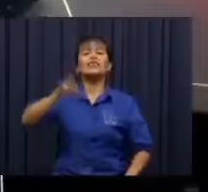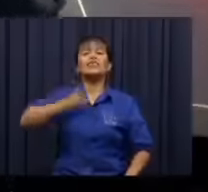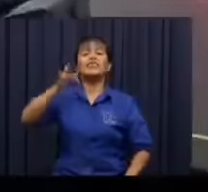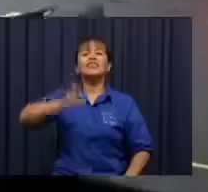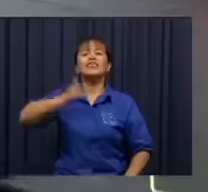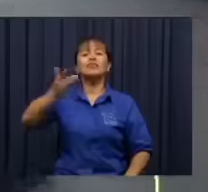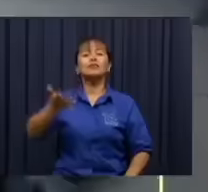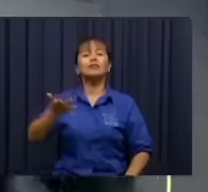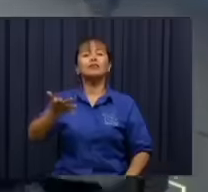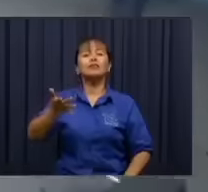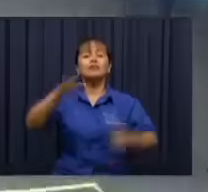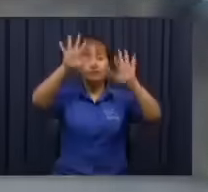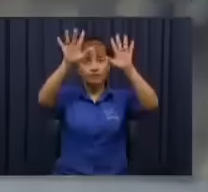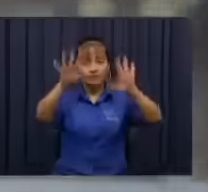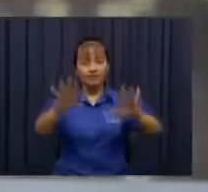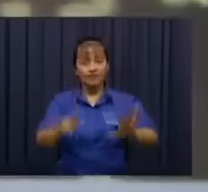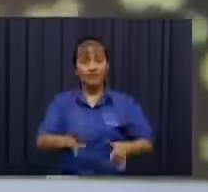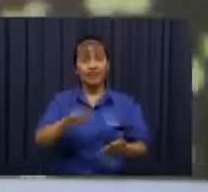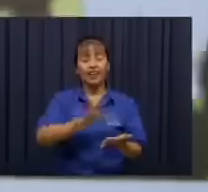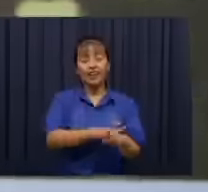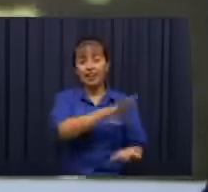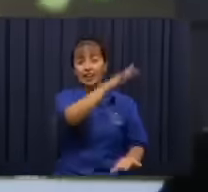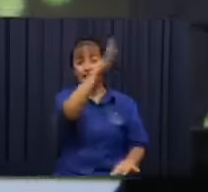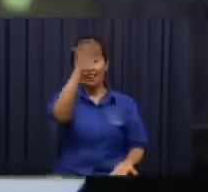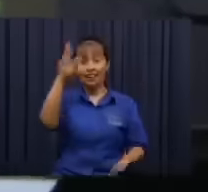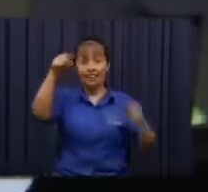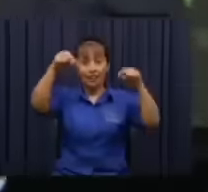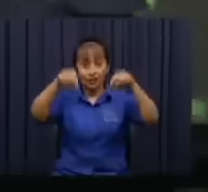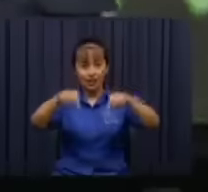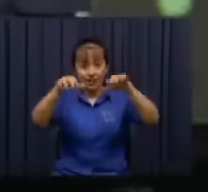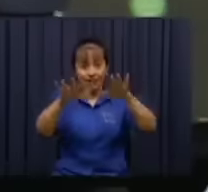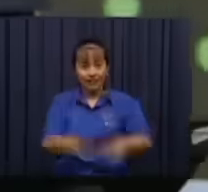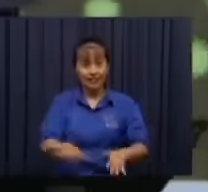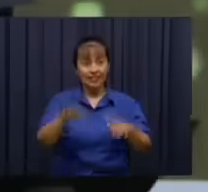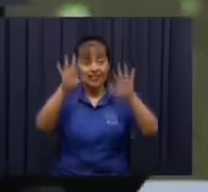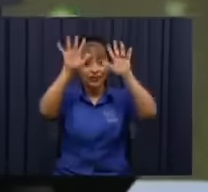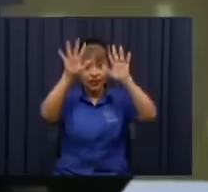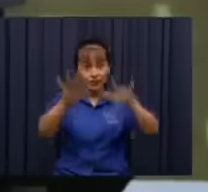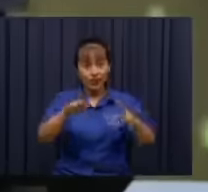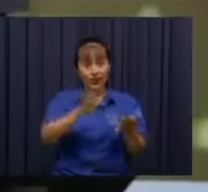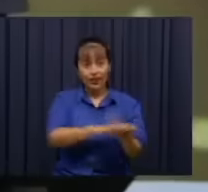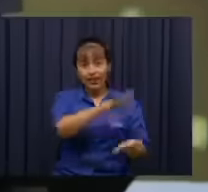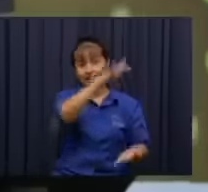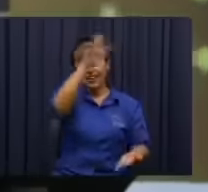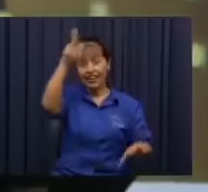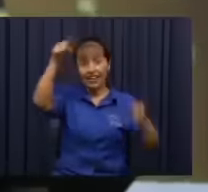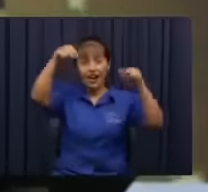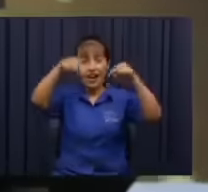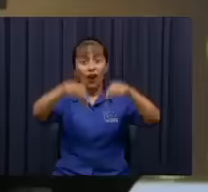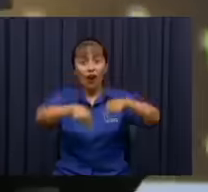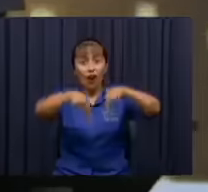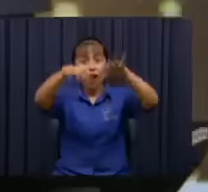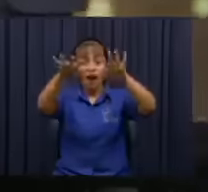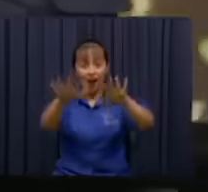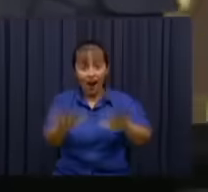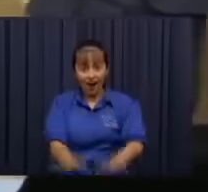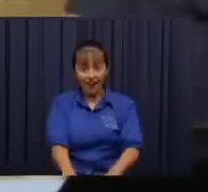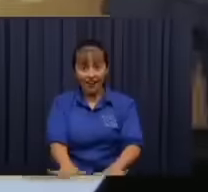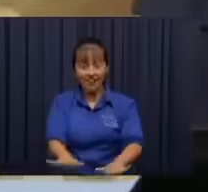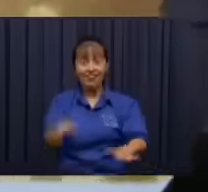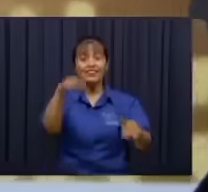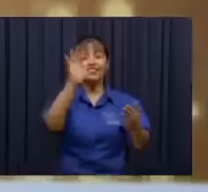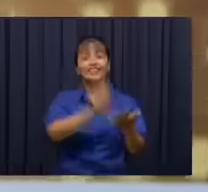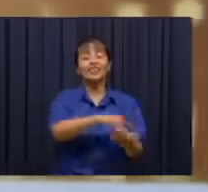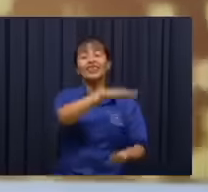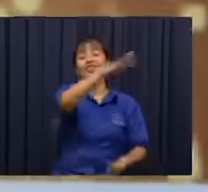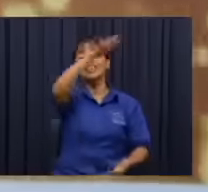sentir. Está cayendo de su gloria hoy aquí. Está cayendo de su gloria hoy aquí. Está cayendo de